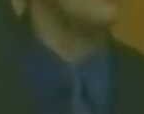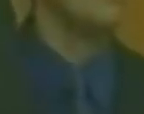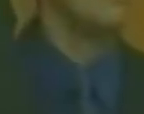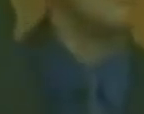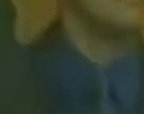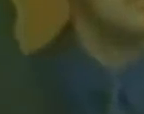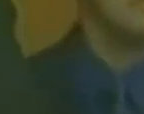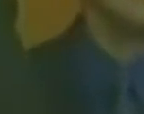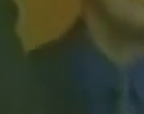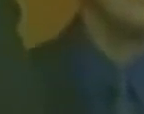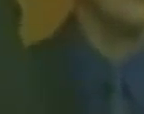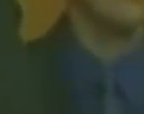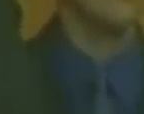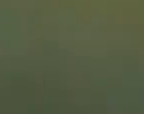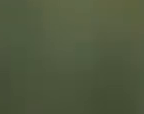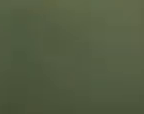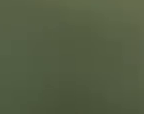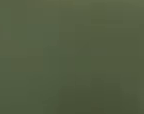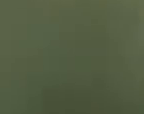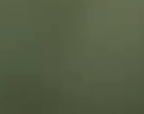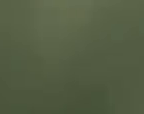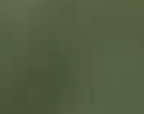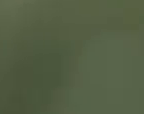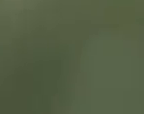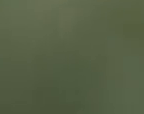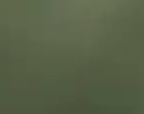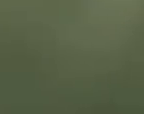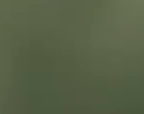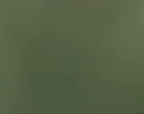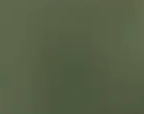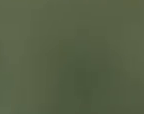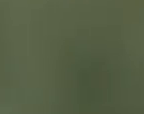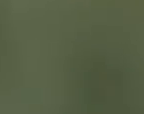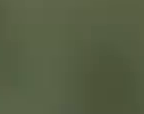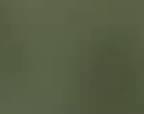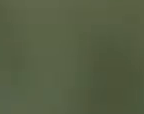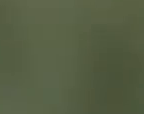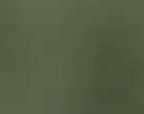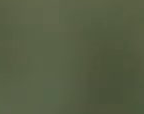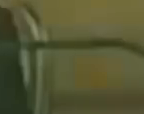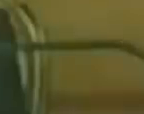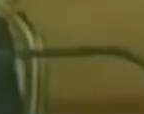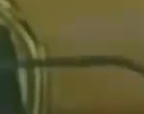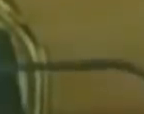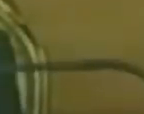de República de Venezuela.